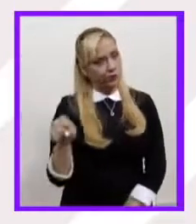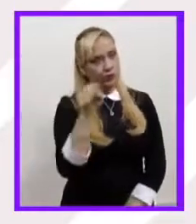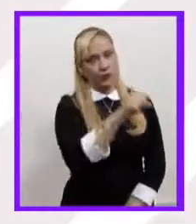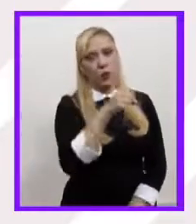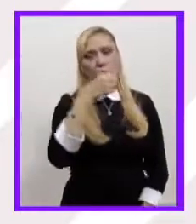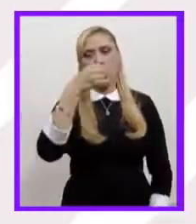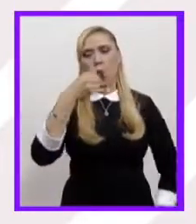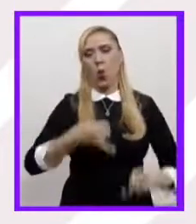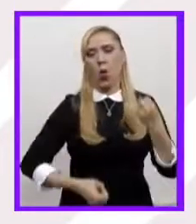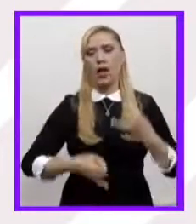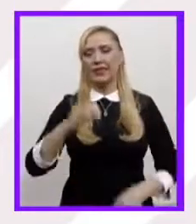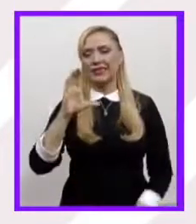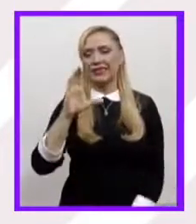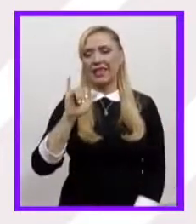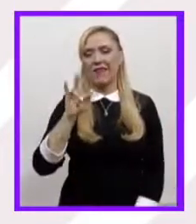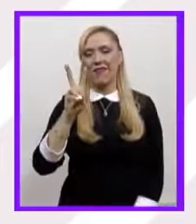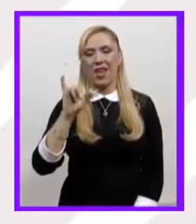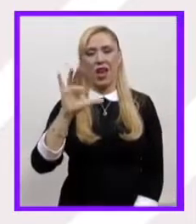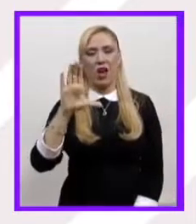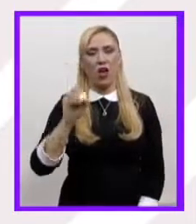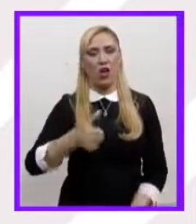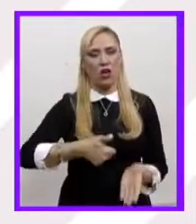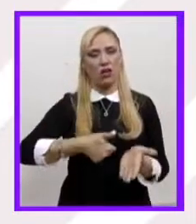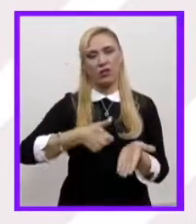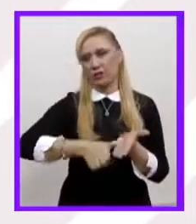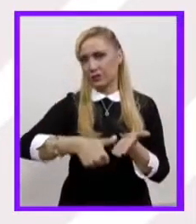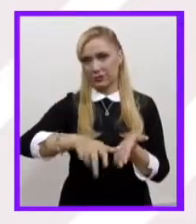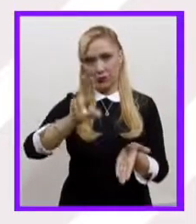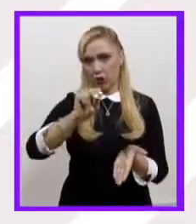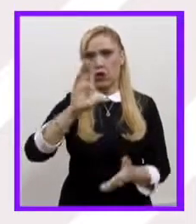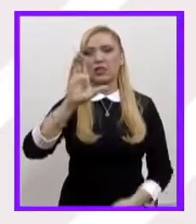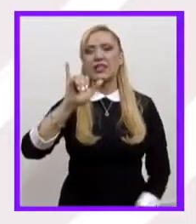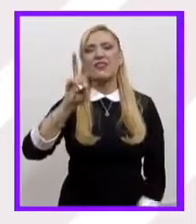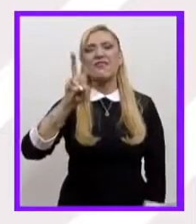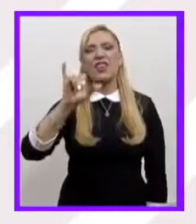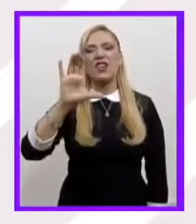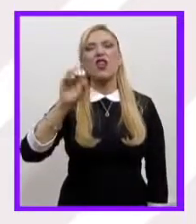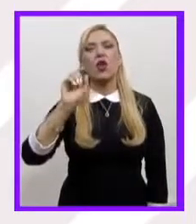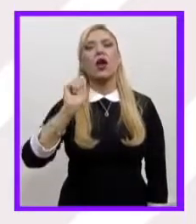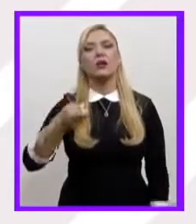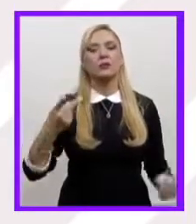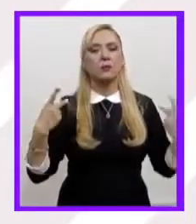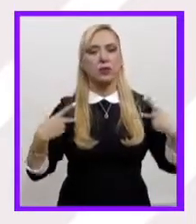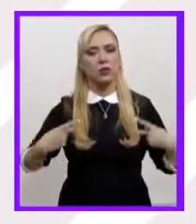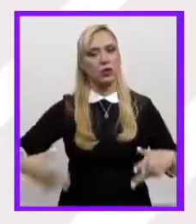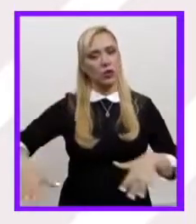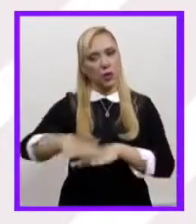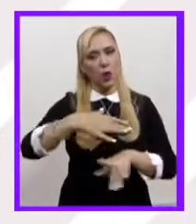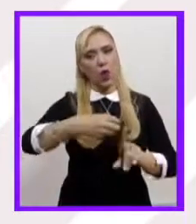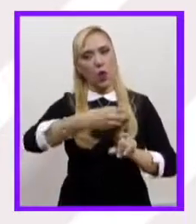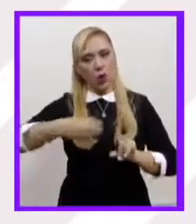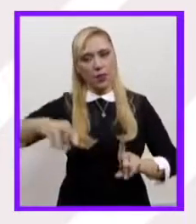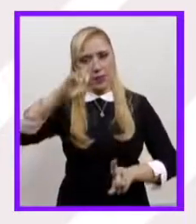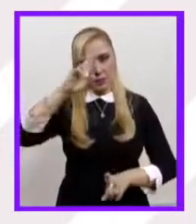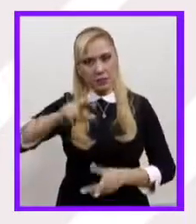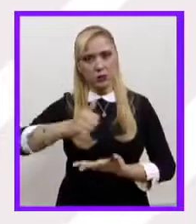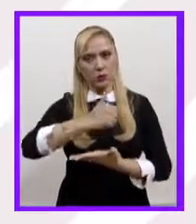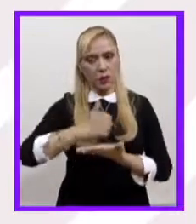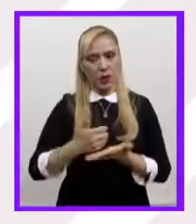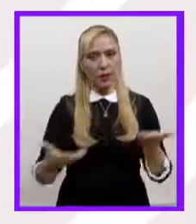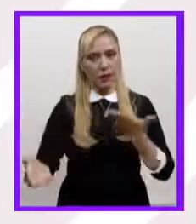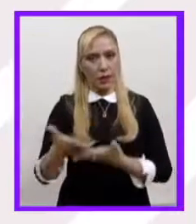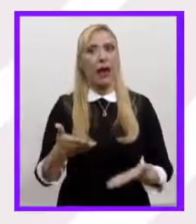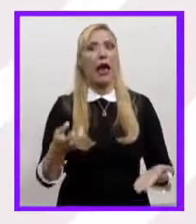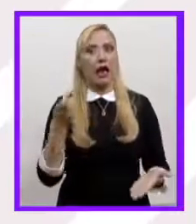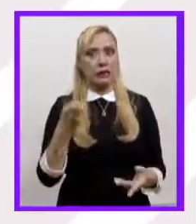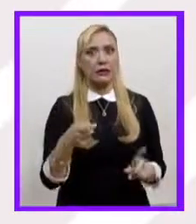en caso de denuncia, pues el juez tendrá que considerar los elementos probatorios y en caso de que se pueda acreditar, tendrá que